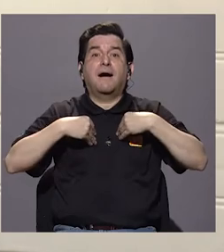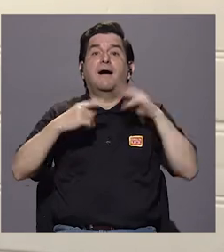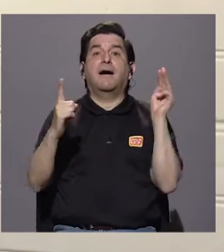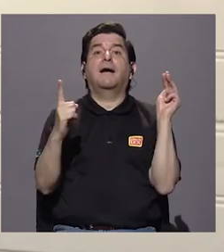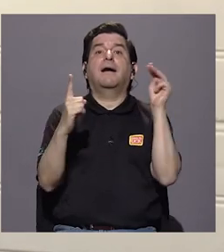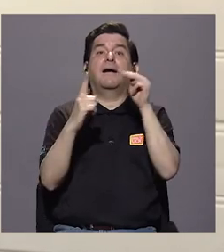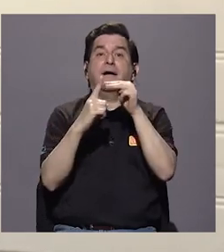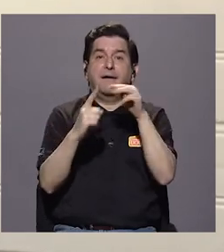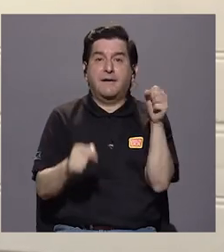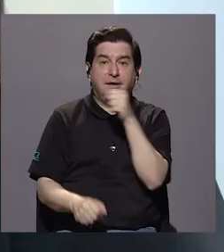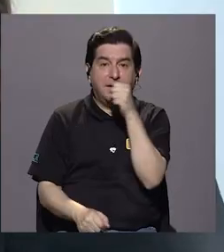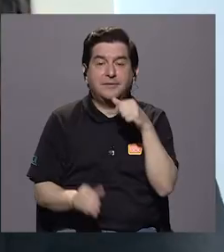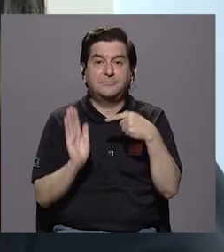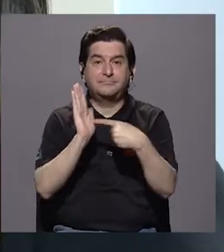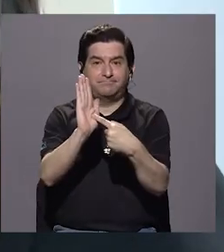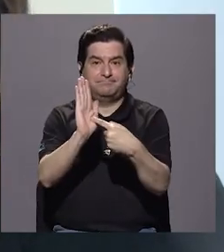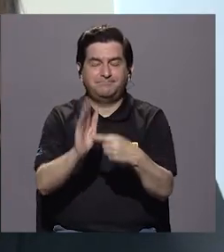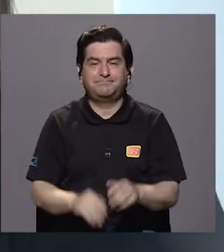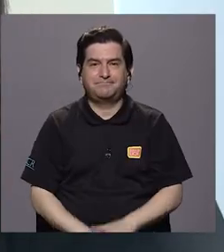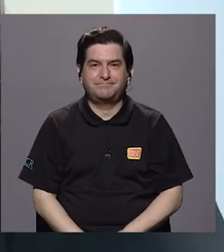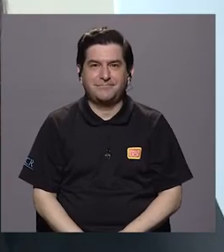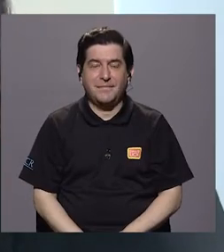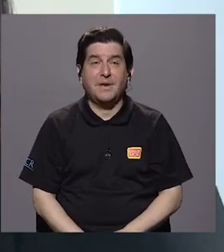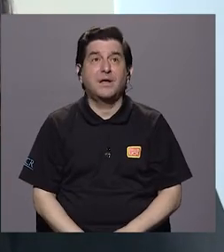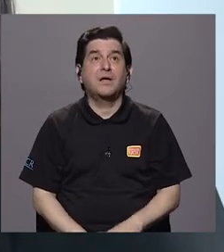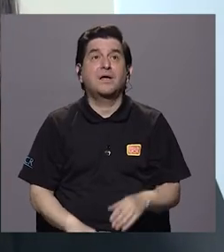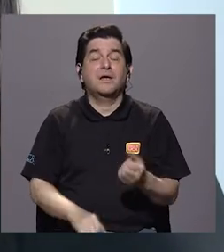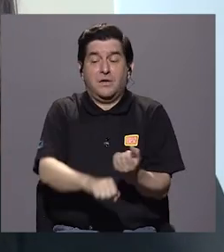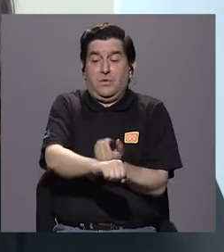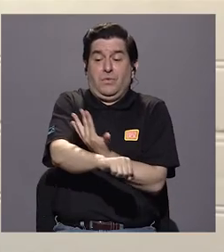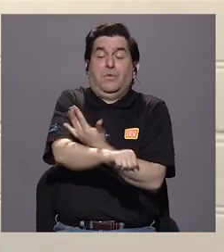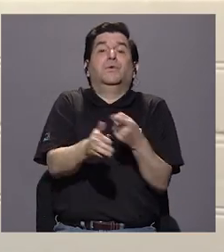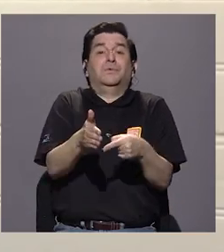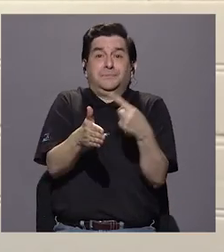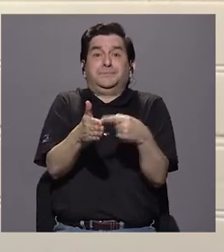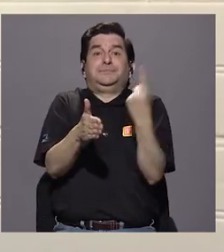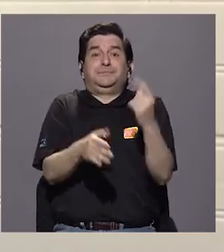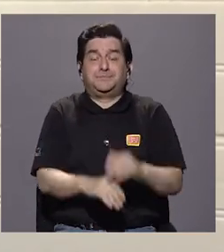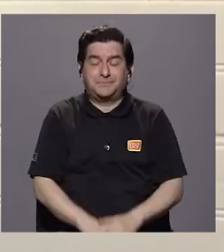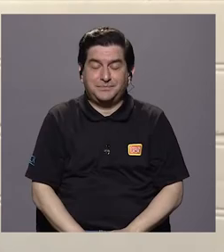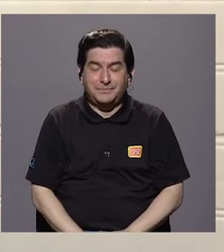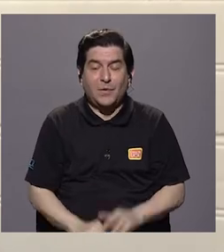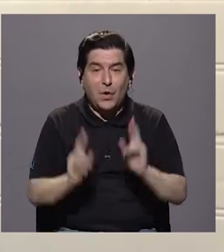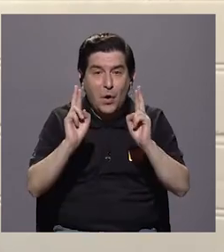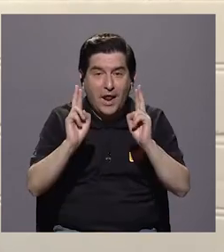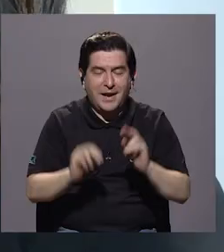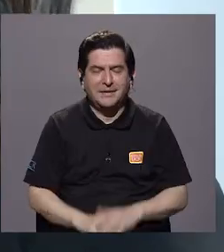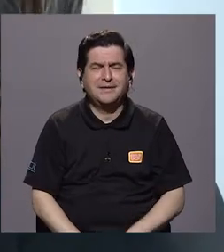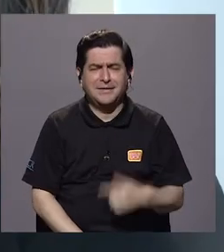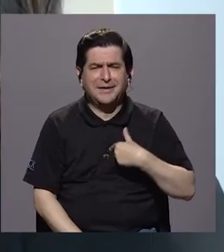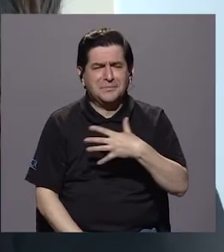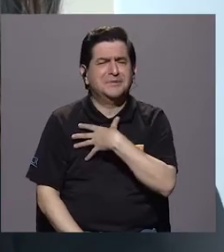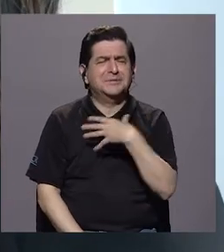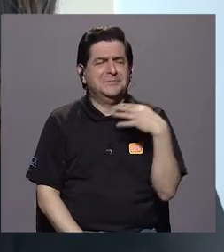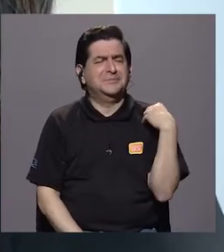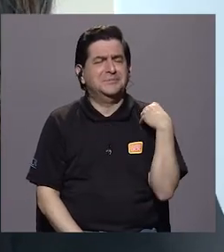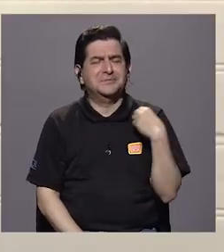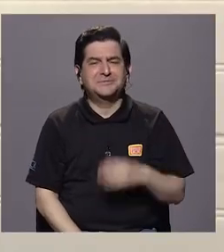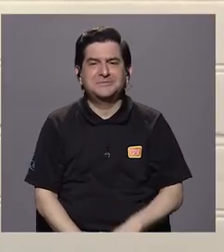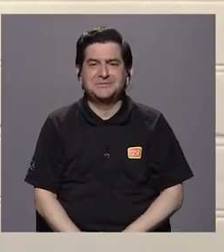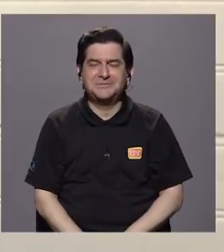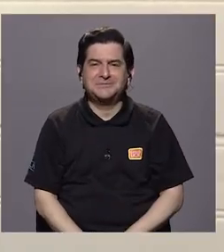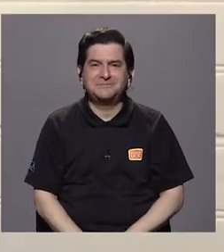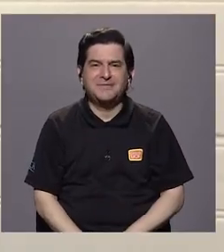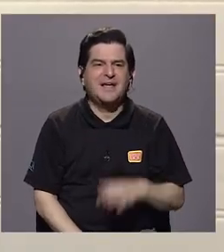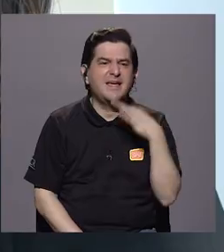estás cantando. ¿Qué viene? Y ojalá que se te erice la piel. Sí, a mí me gusta mucho. ¿Qué viene? Gracias.